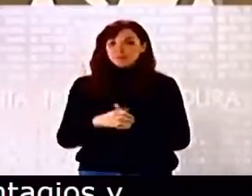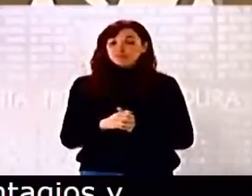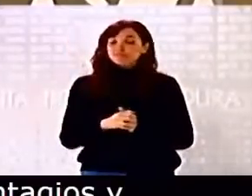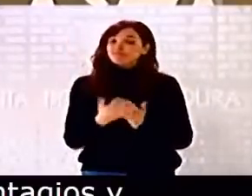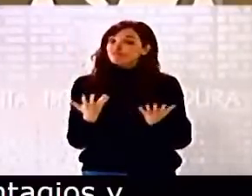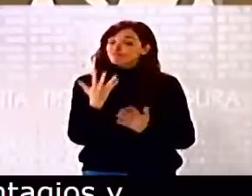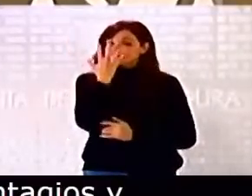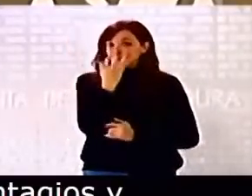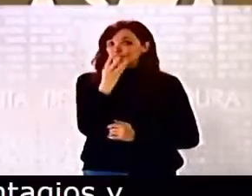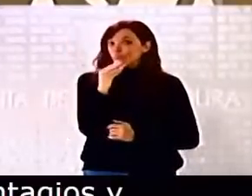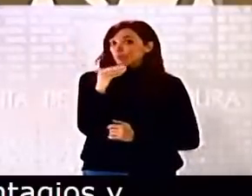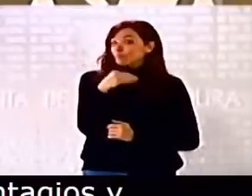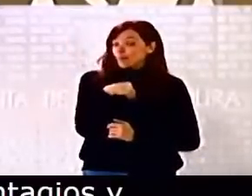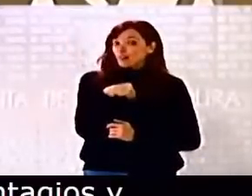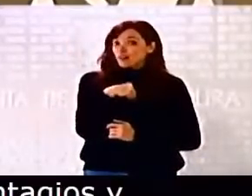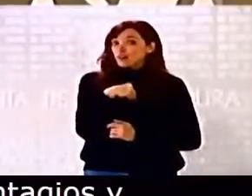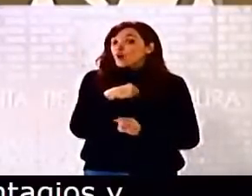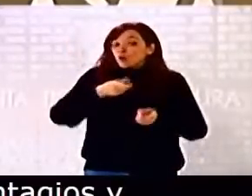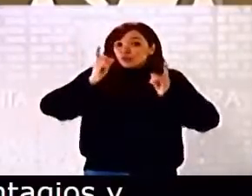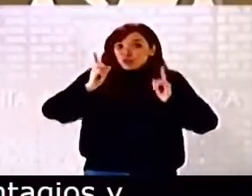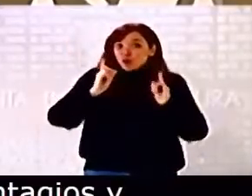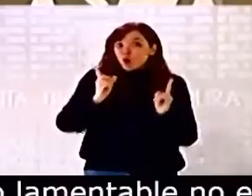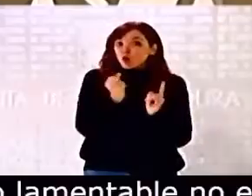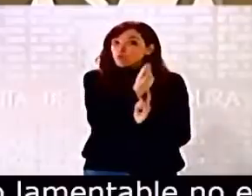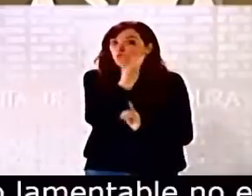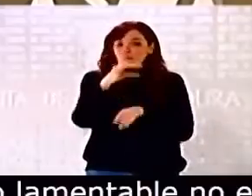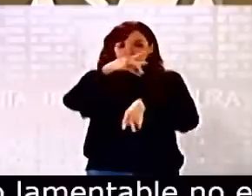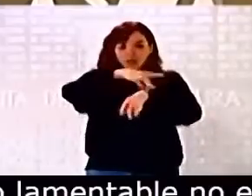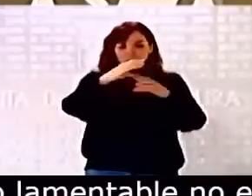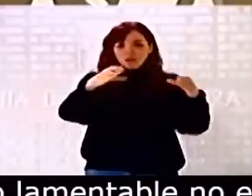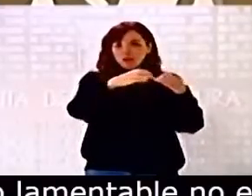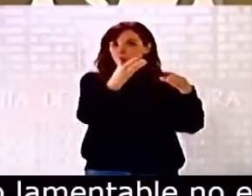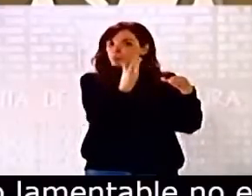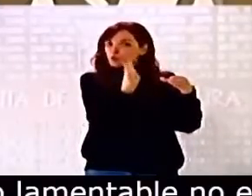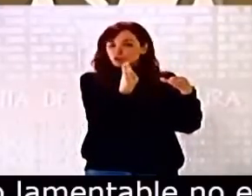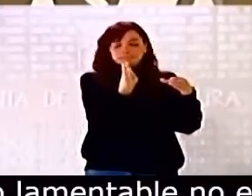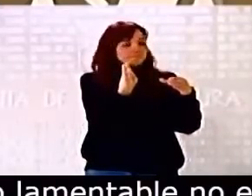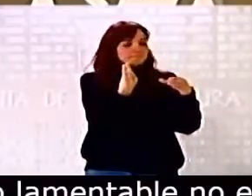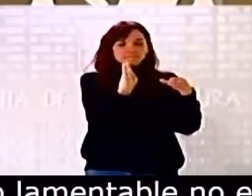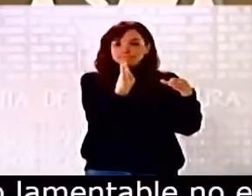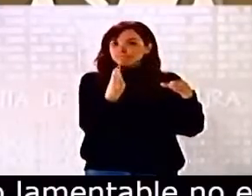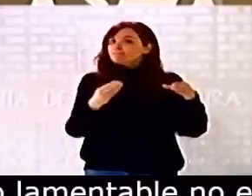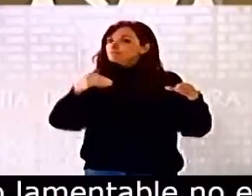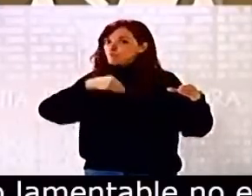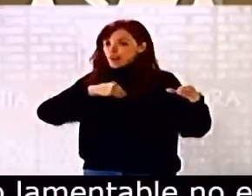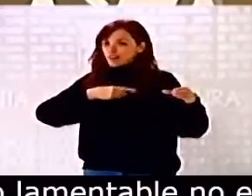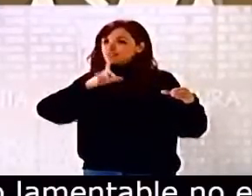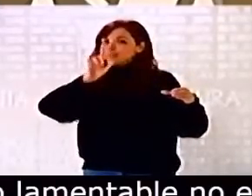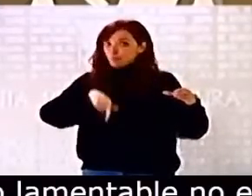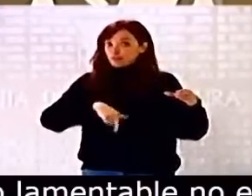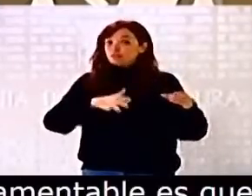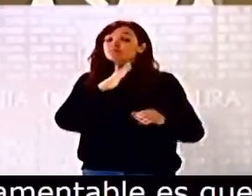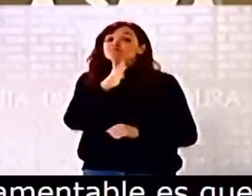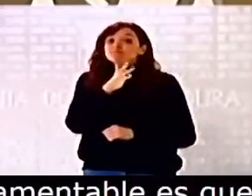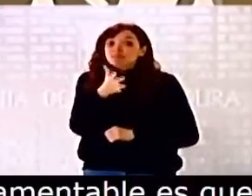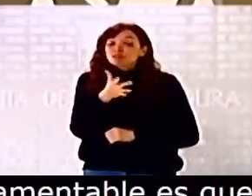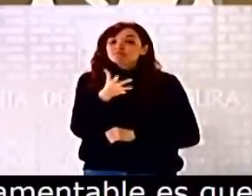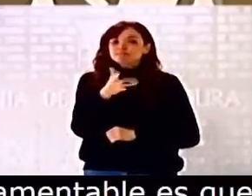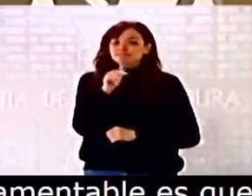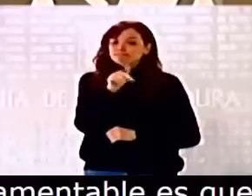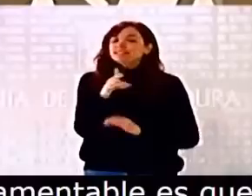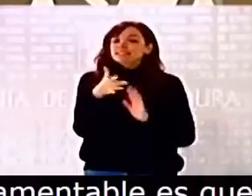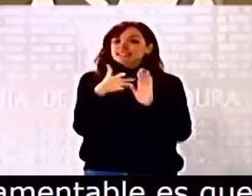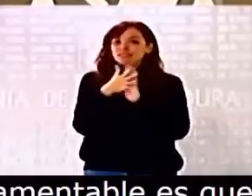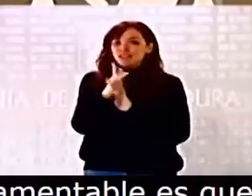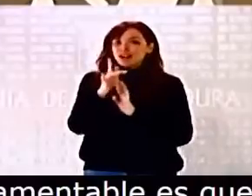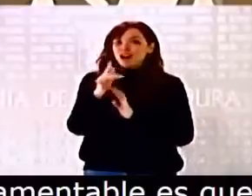tengamos, no solo que tengamos ese número de contagios, sino lo lamentable es que esto se traduzca posteriormente en un incremento en